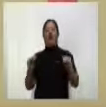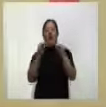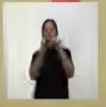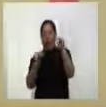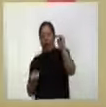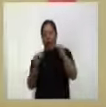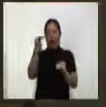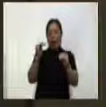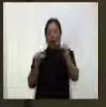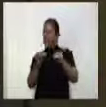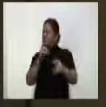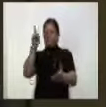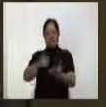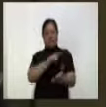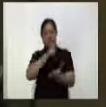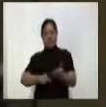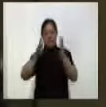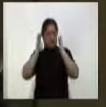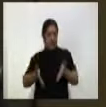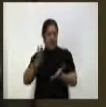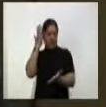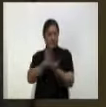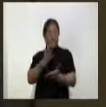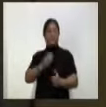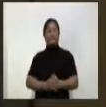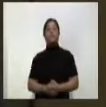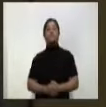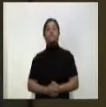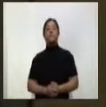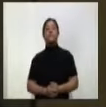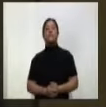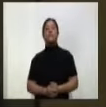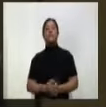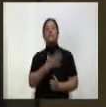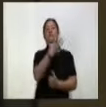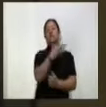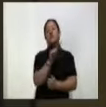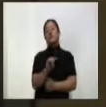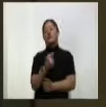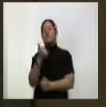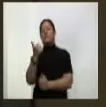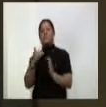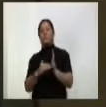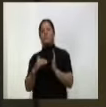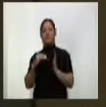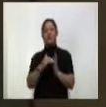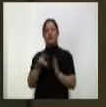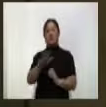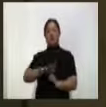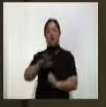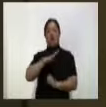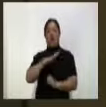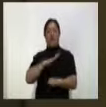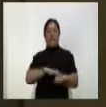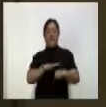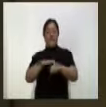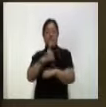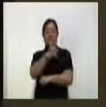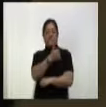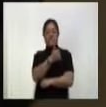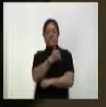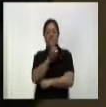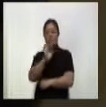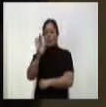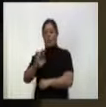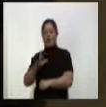los votantes de esta nación austral. Más de 5,6 millones de habitantes, cerca de un 37,6% del